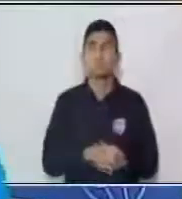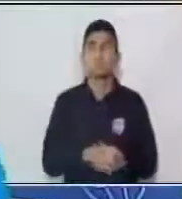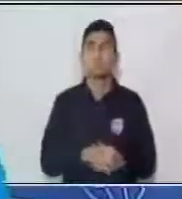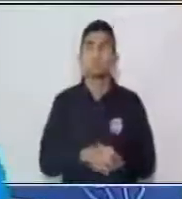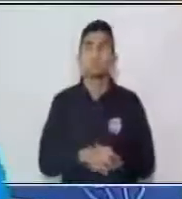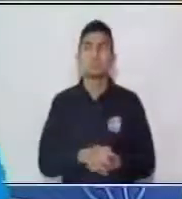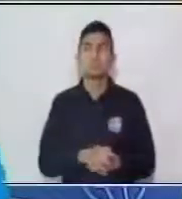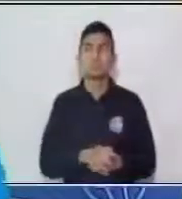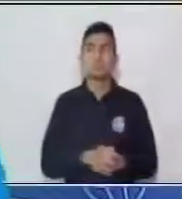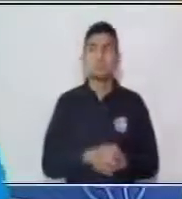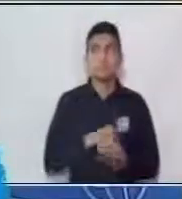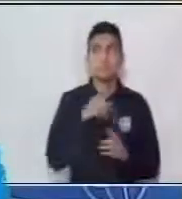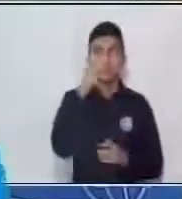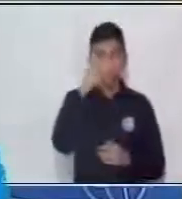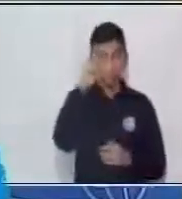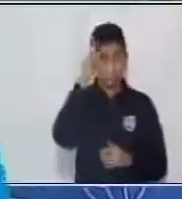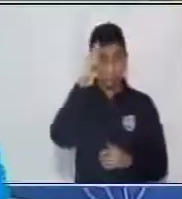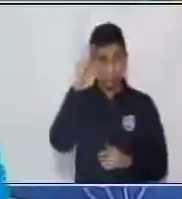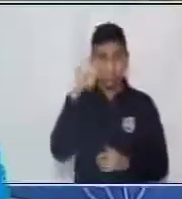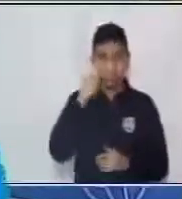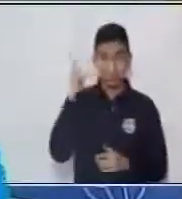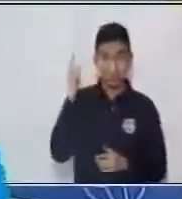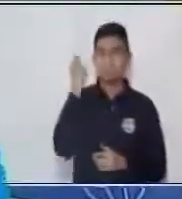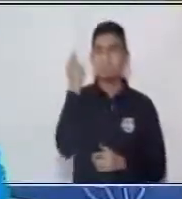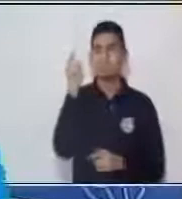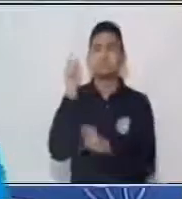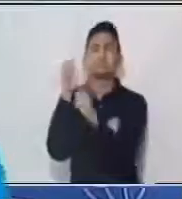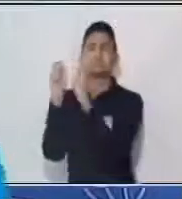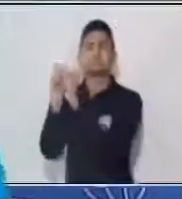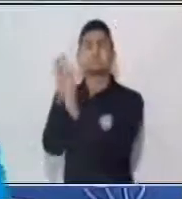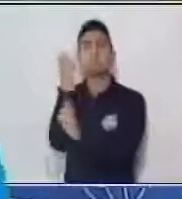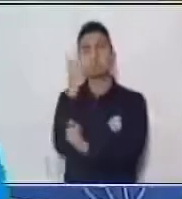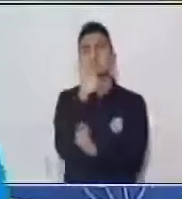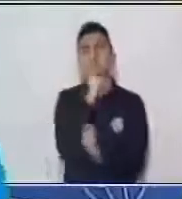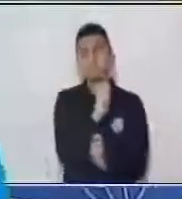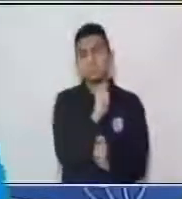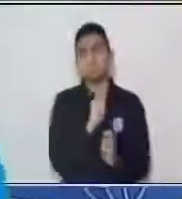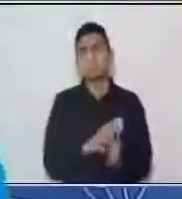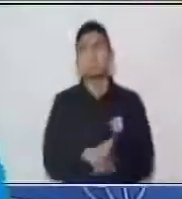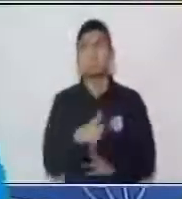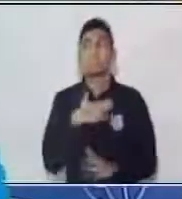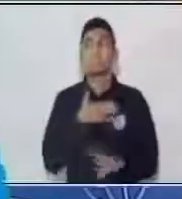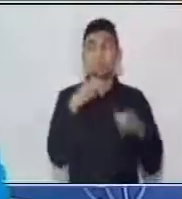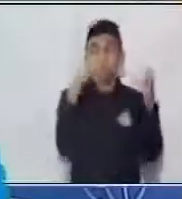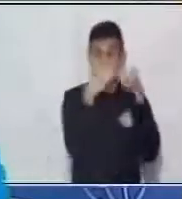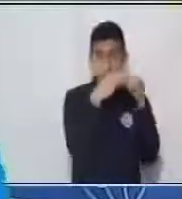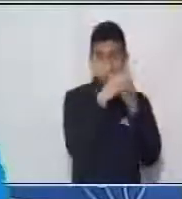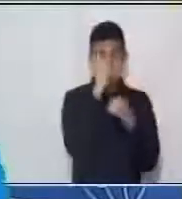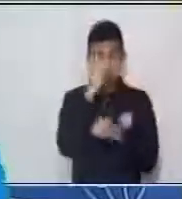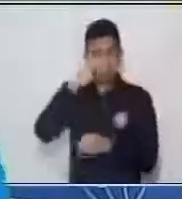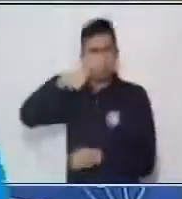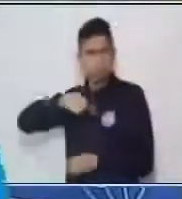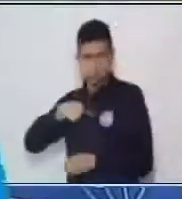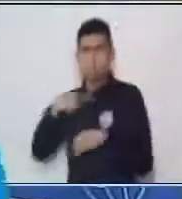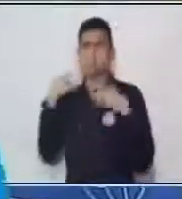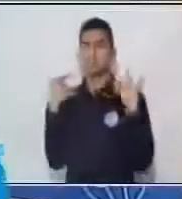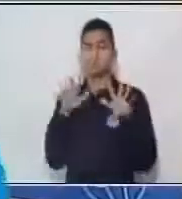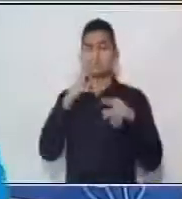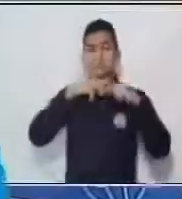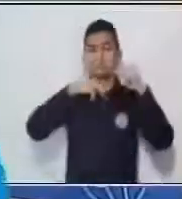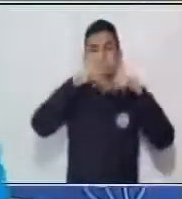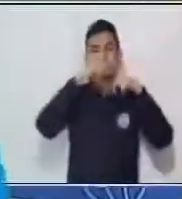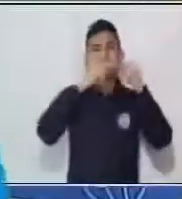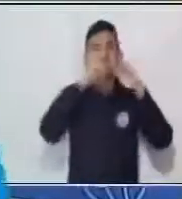que la redacción se entienda de mejor manera. Volvamos otra vez, mi grupo y yo hemos construido